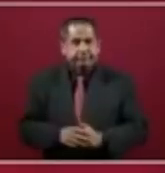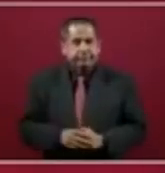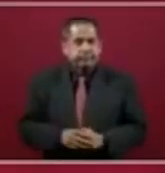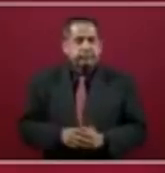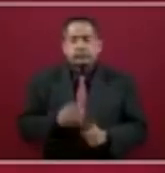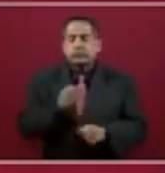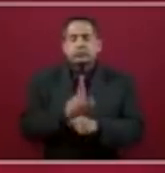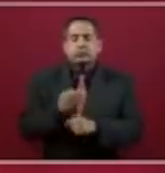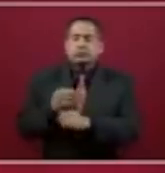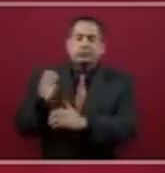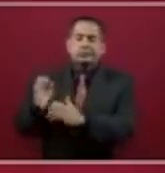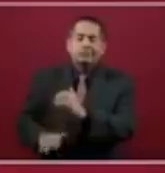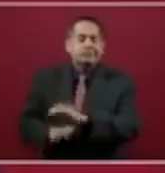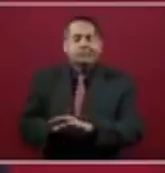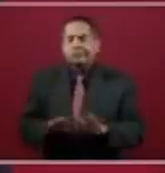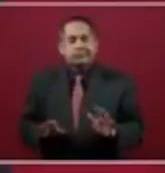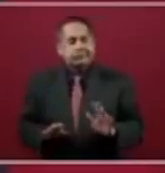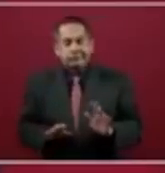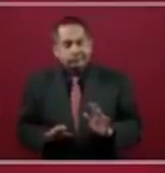Se terminan